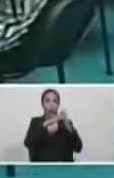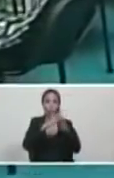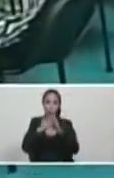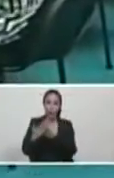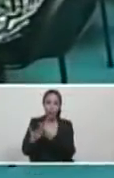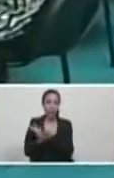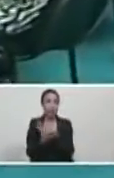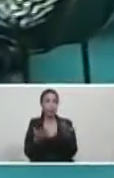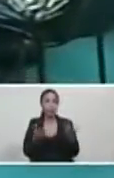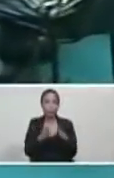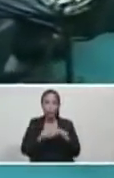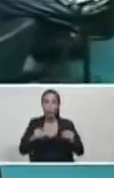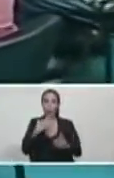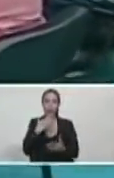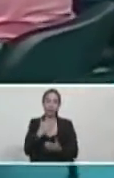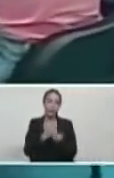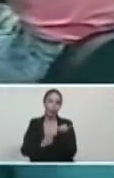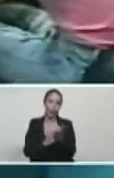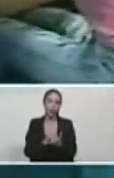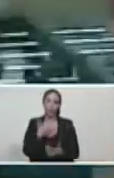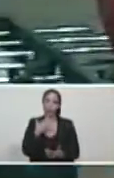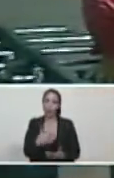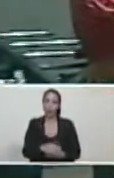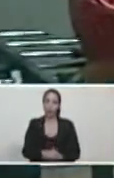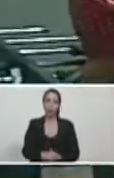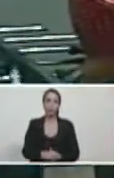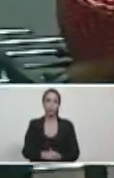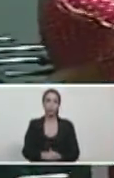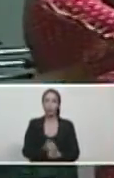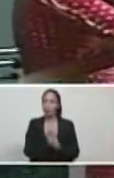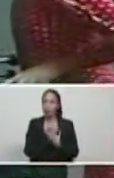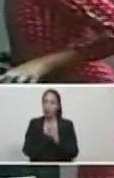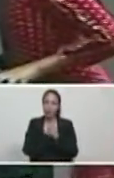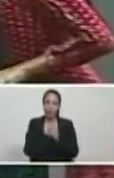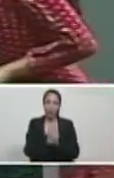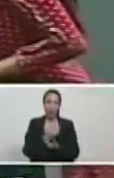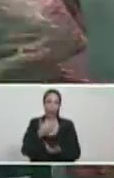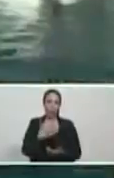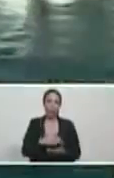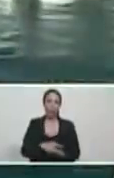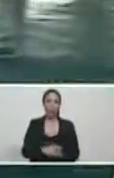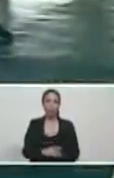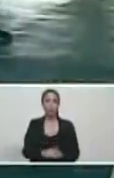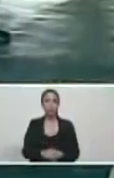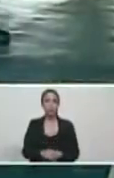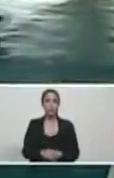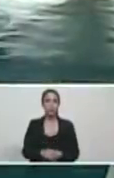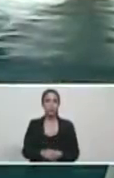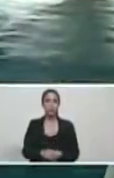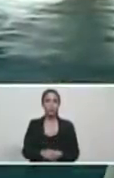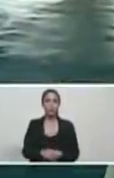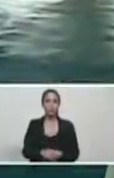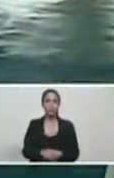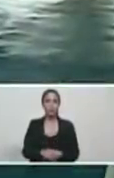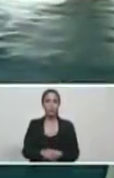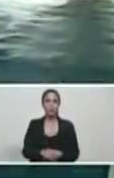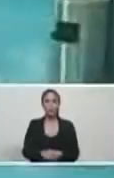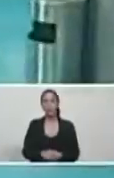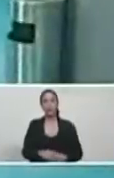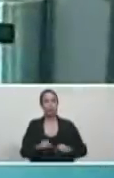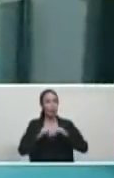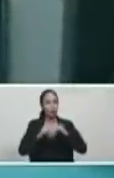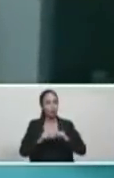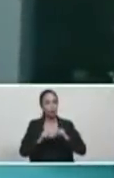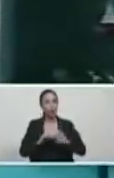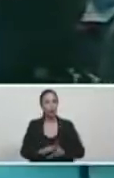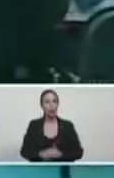consejos comunales, gracias, presidente, por este amor al pueblo de Vigía. Gracias, presidente. Rodilla en tierra con